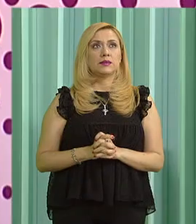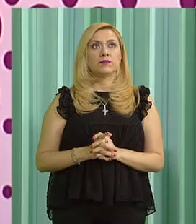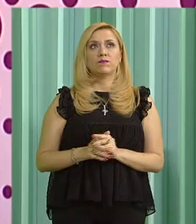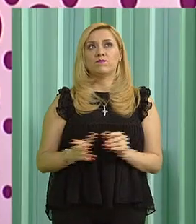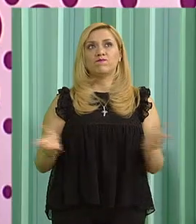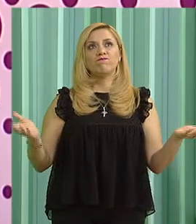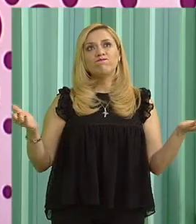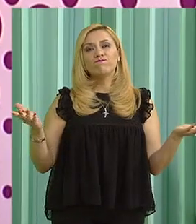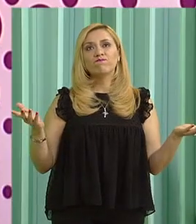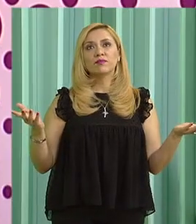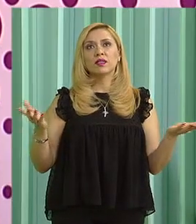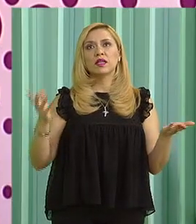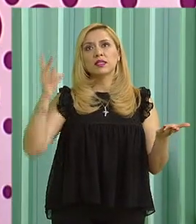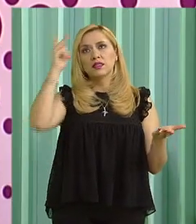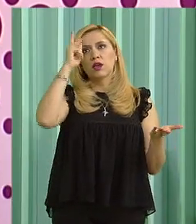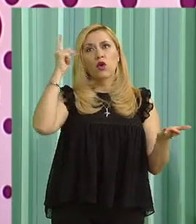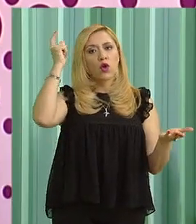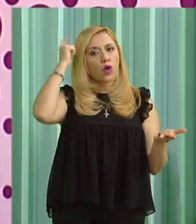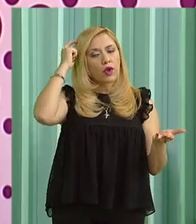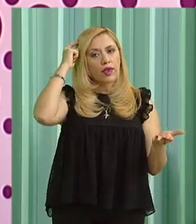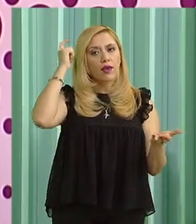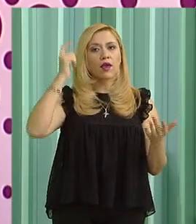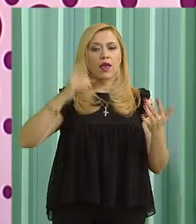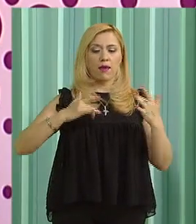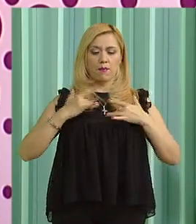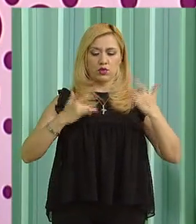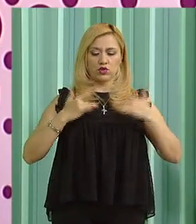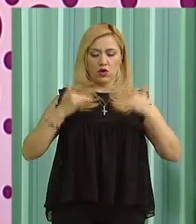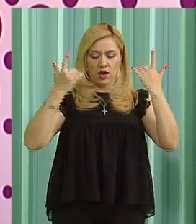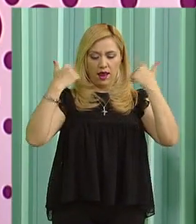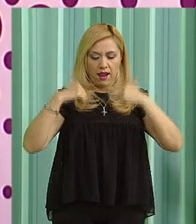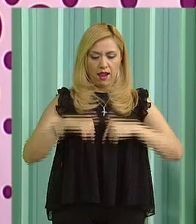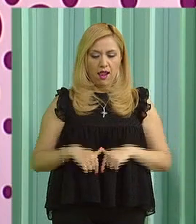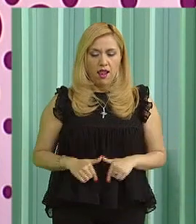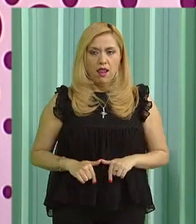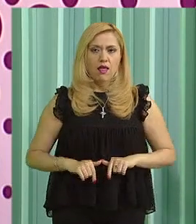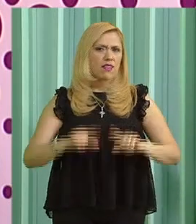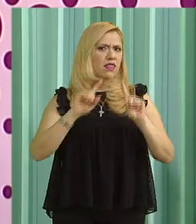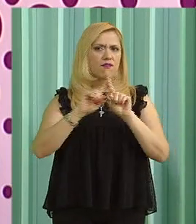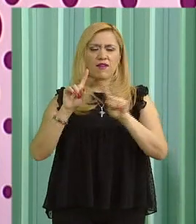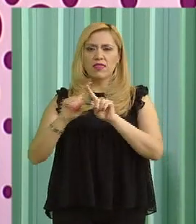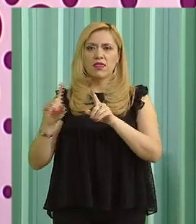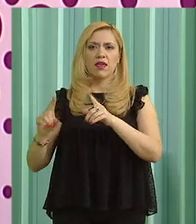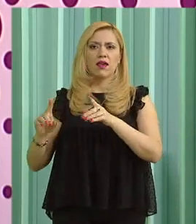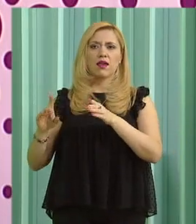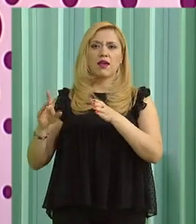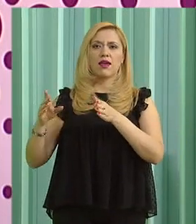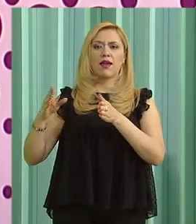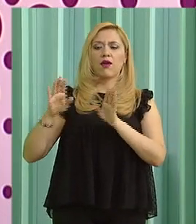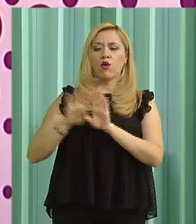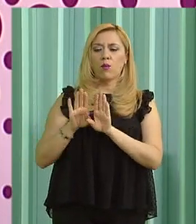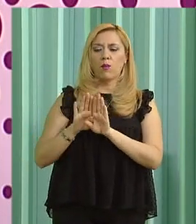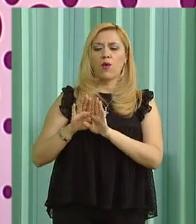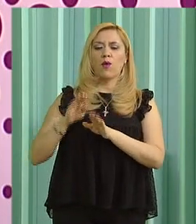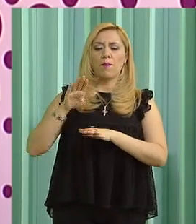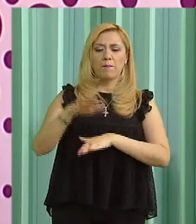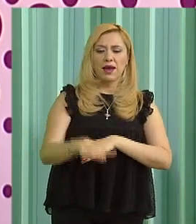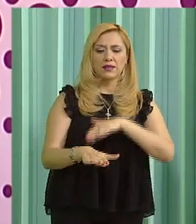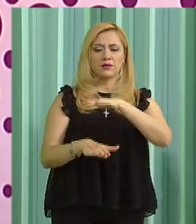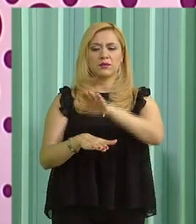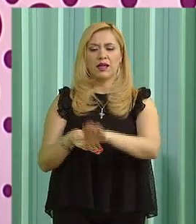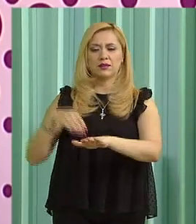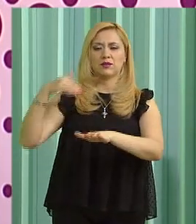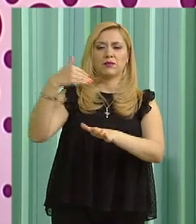una afectación psicológica y emocional en diferentes momentos, ¿no? Podemos distinguir